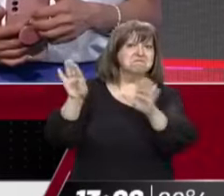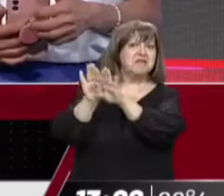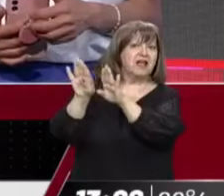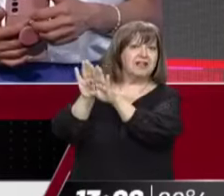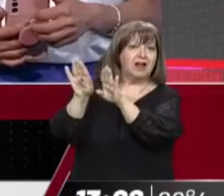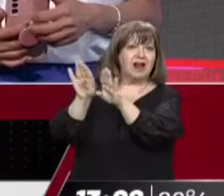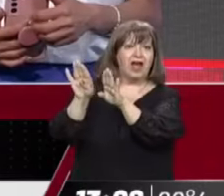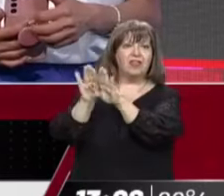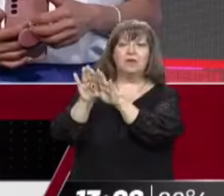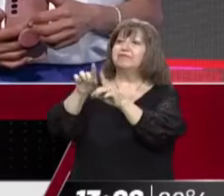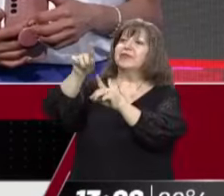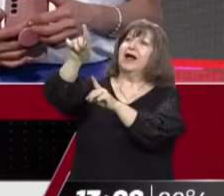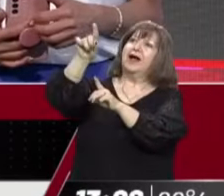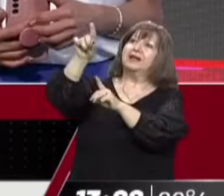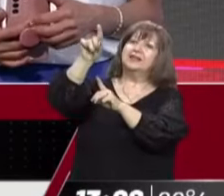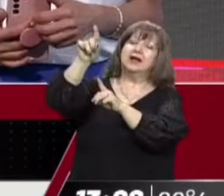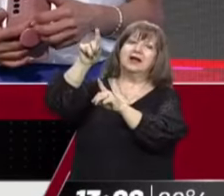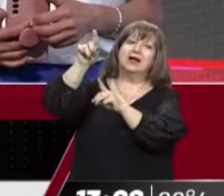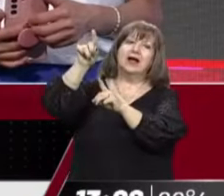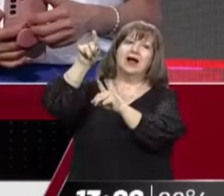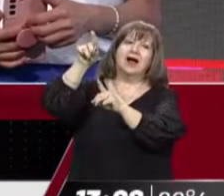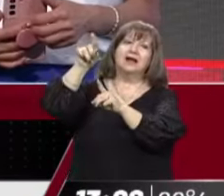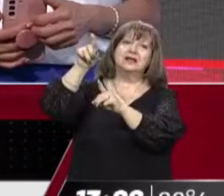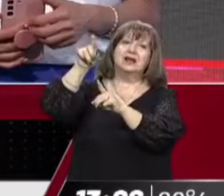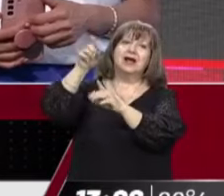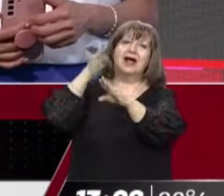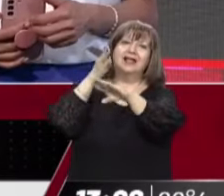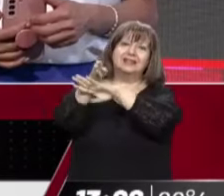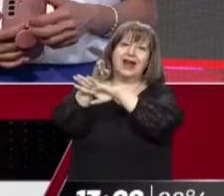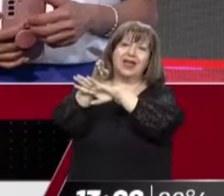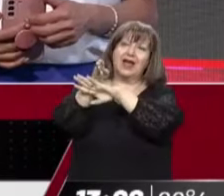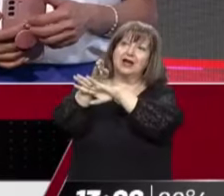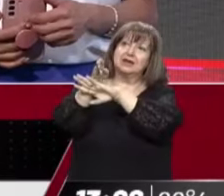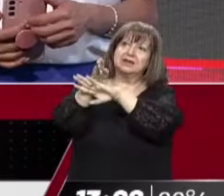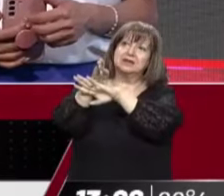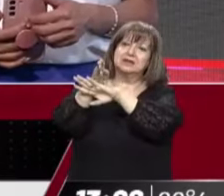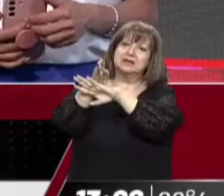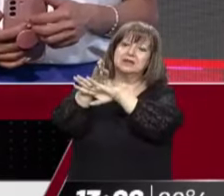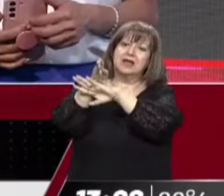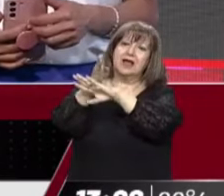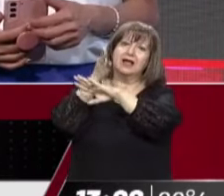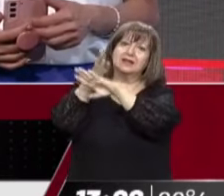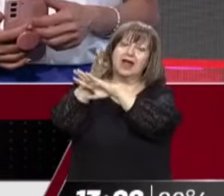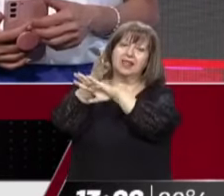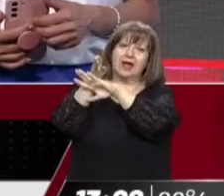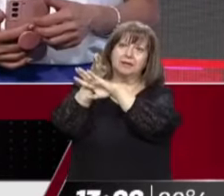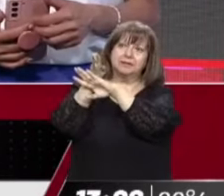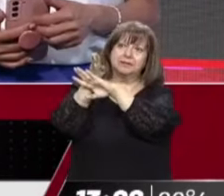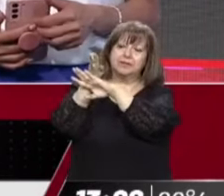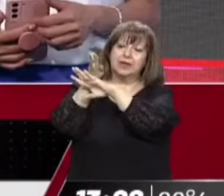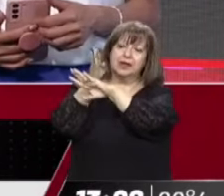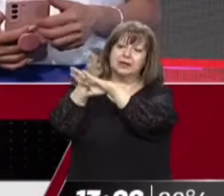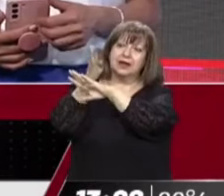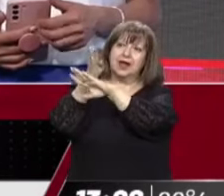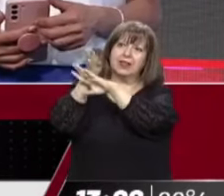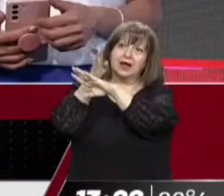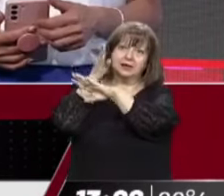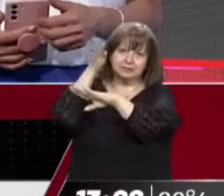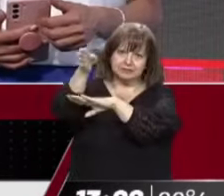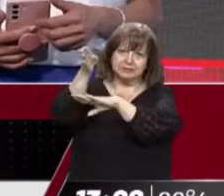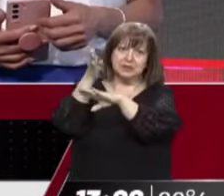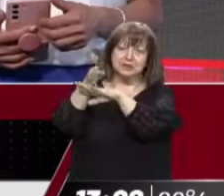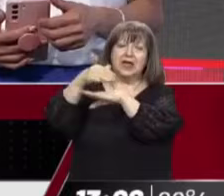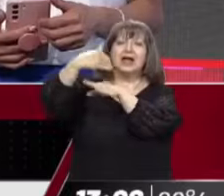principal es aquella, Rulo, si la podemos tomar. Por acá está la entrada principal, que